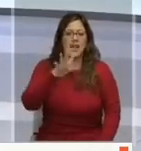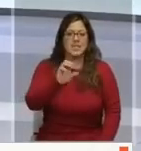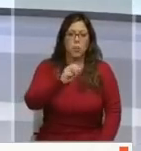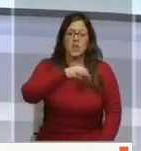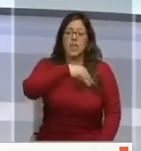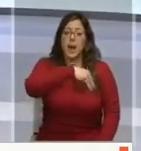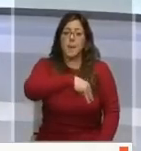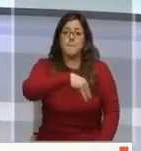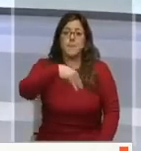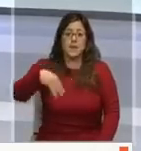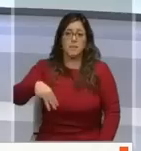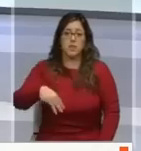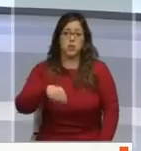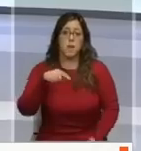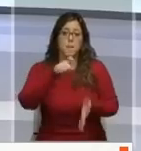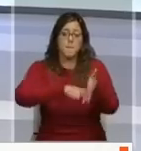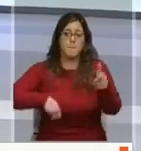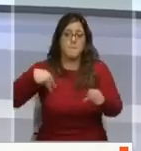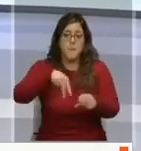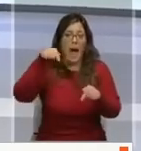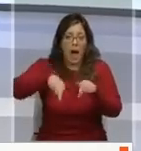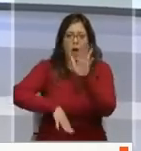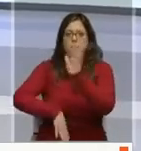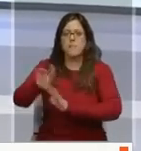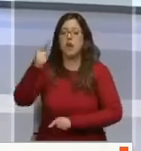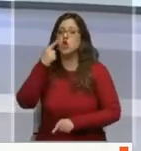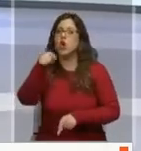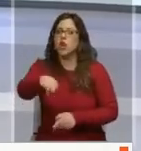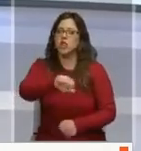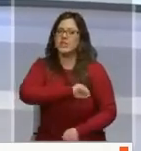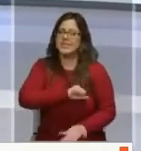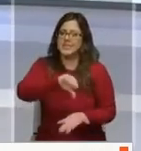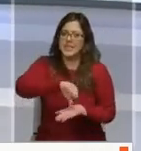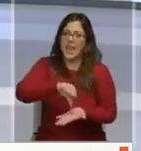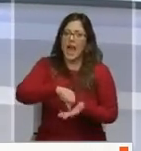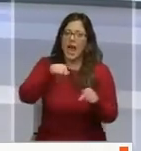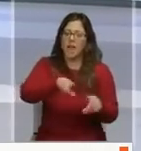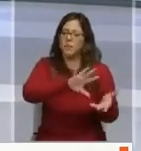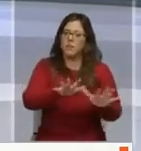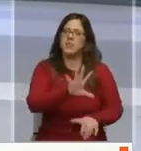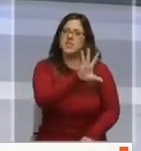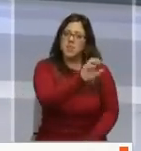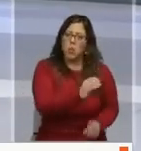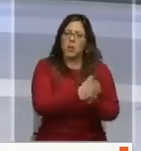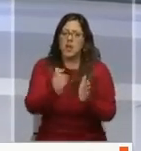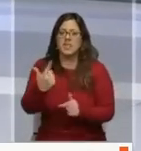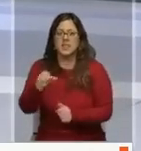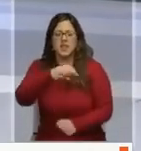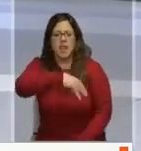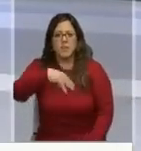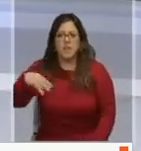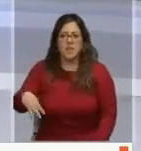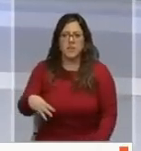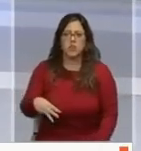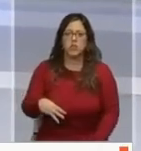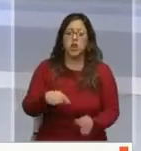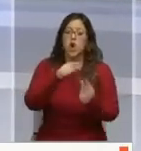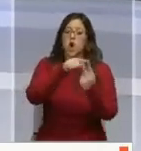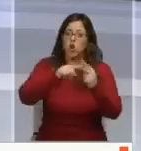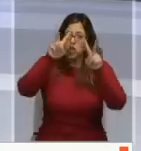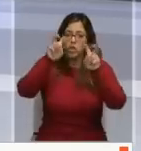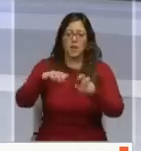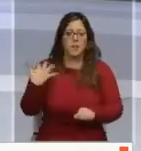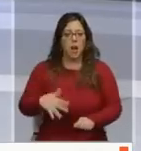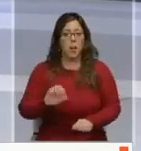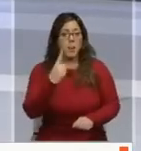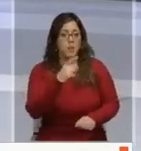junio, pero ahora podríamos superarla. Esto es en el centro de Santiago. Podrían caer entre 50 a 70 milímetros con dos pulsos importantes. Uno